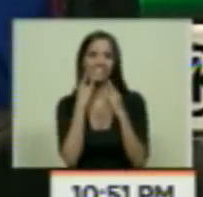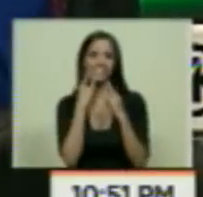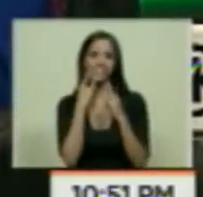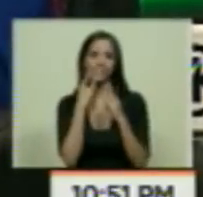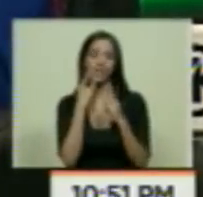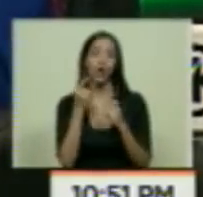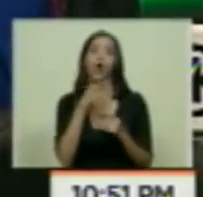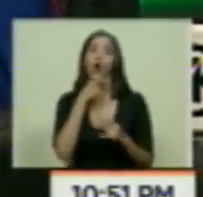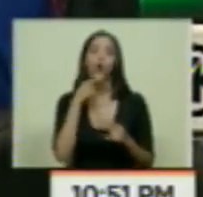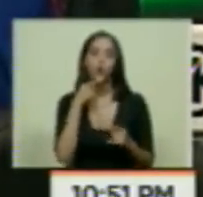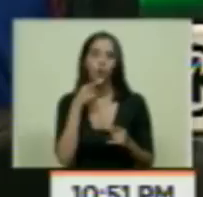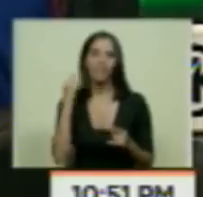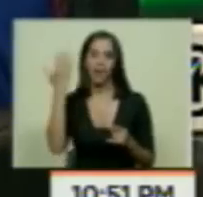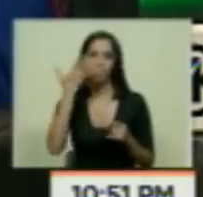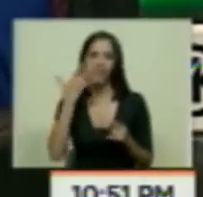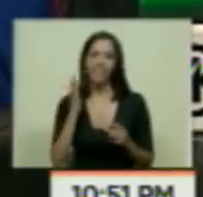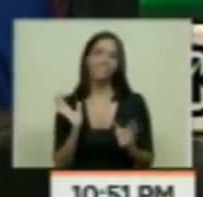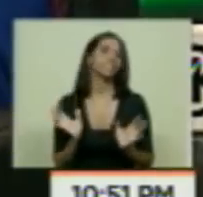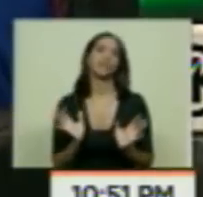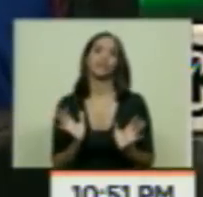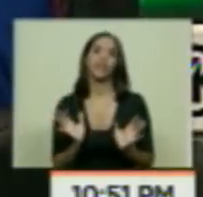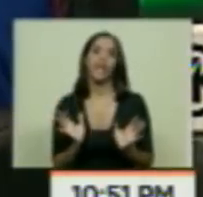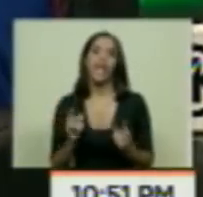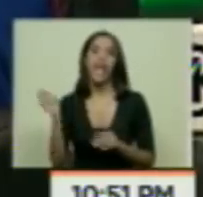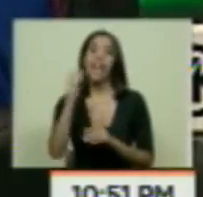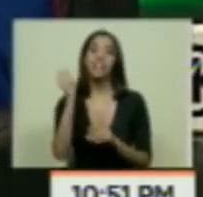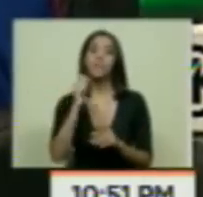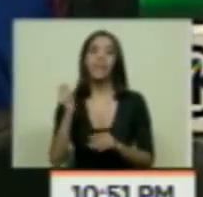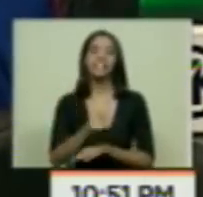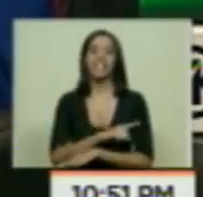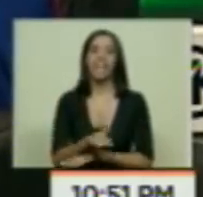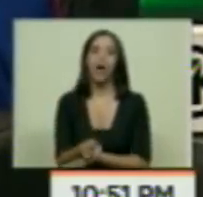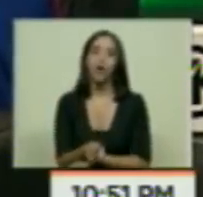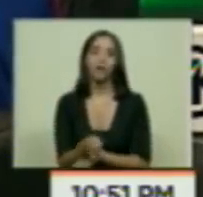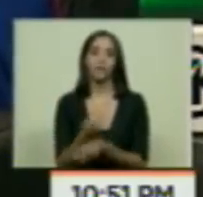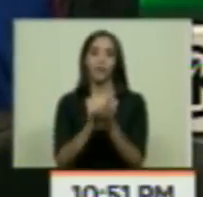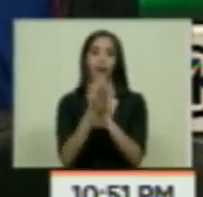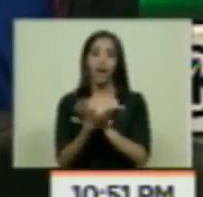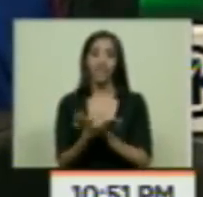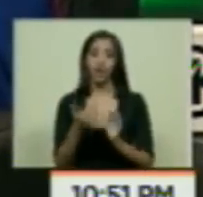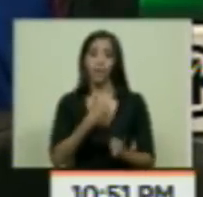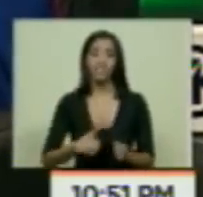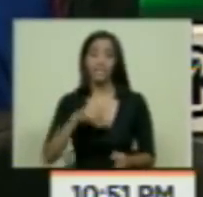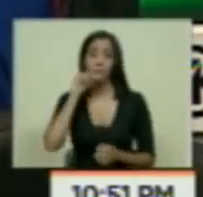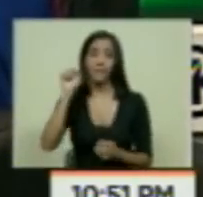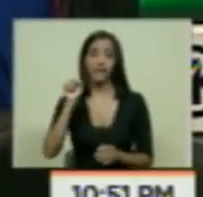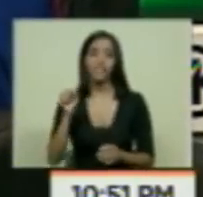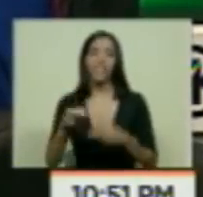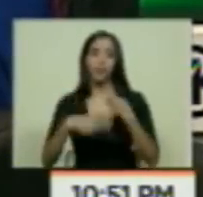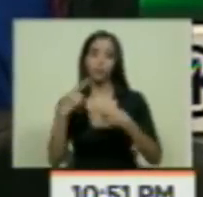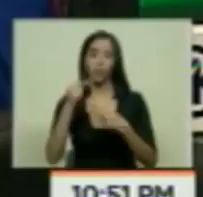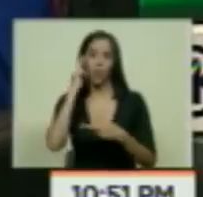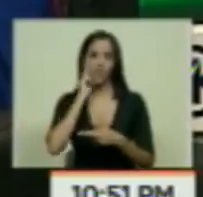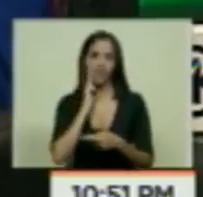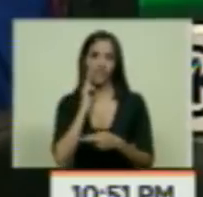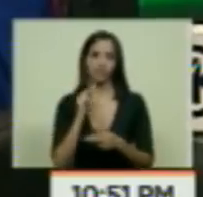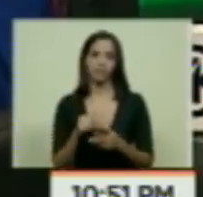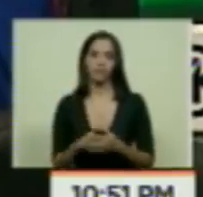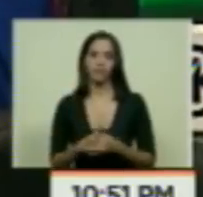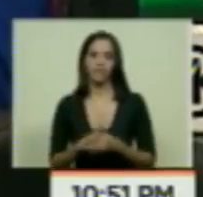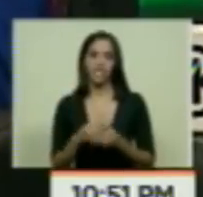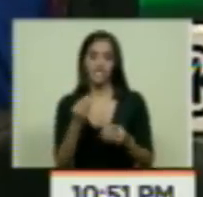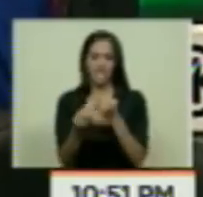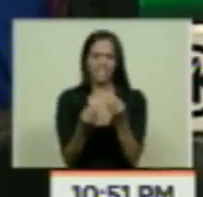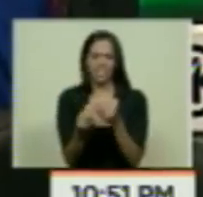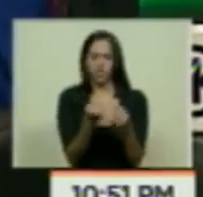Octubre pareciera que fuera el mes de la orden para acabar con el presidente Nicolás Maduro y la revolución bolivariana. Y generar cositas